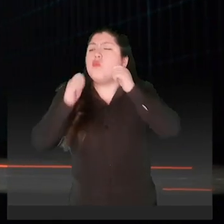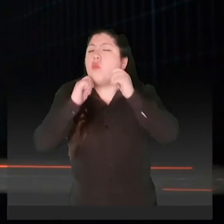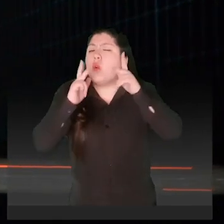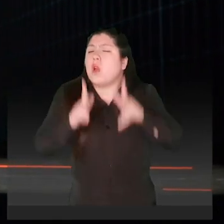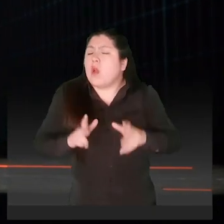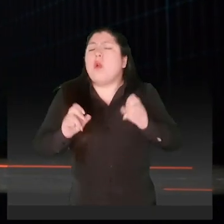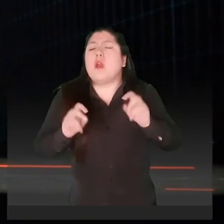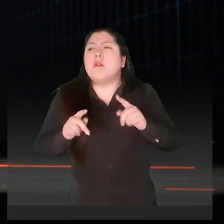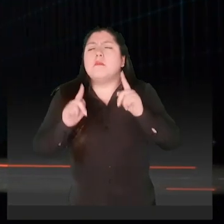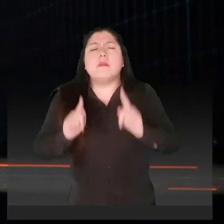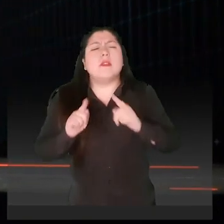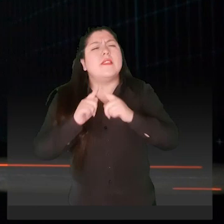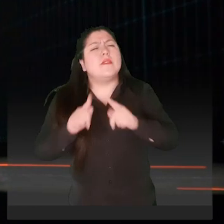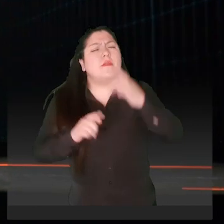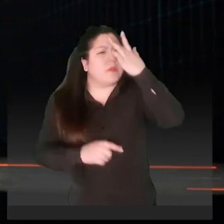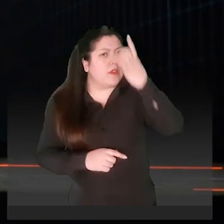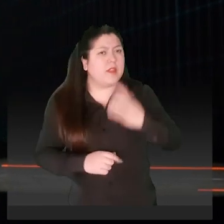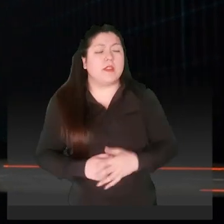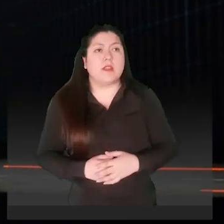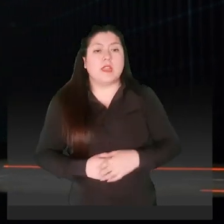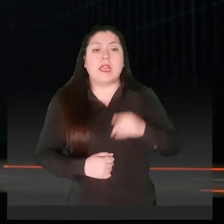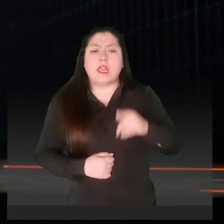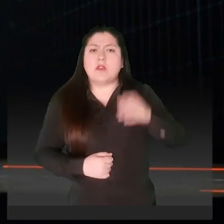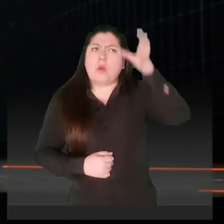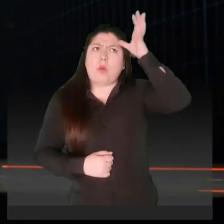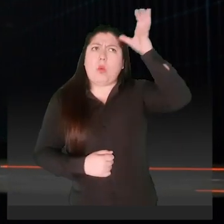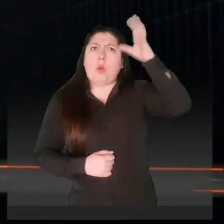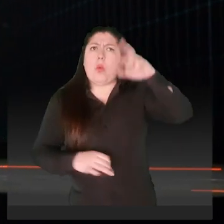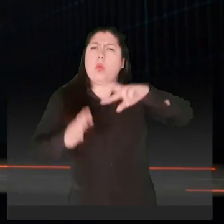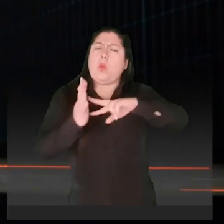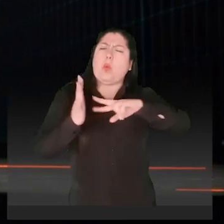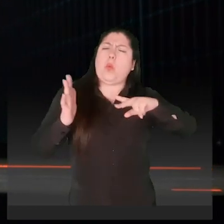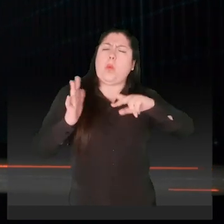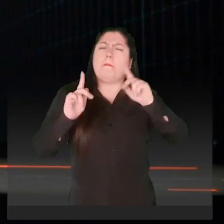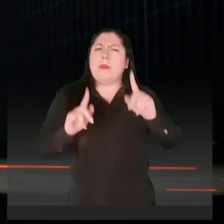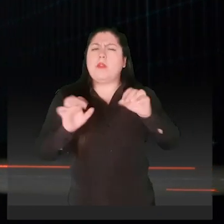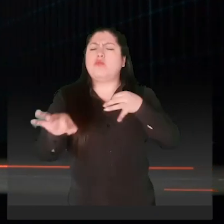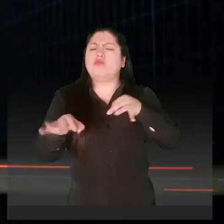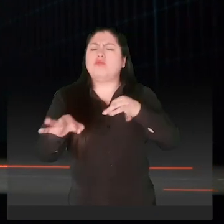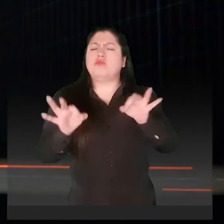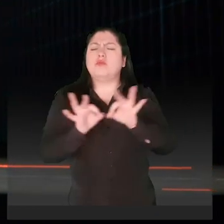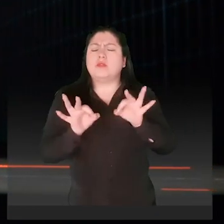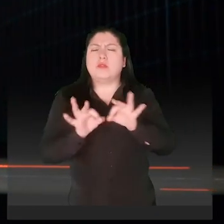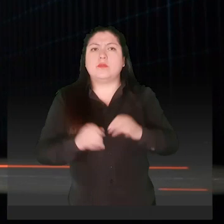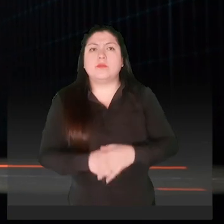Y es un término técnico que vamos a explicar de la manera más sencilla. la